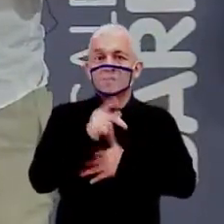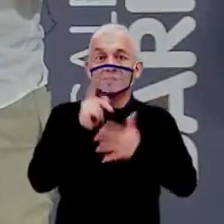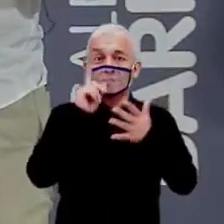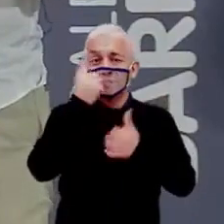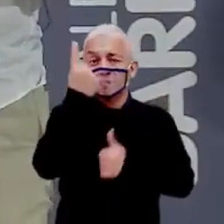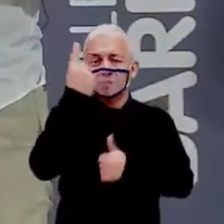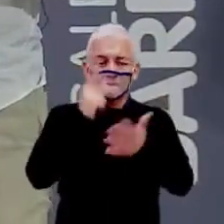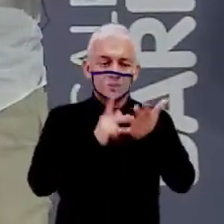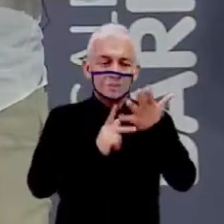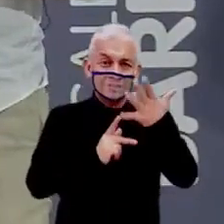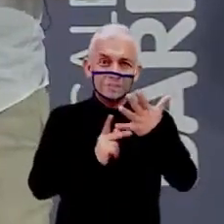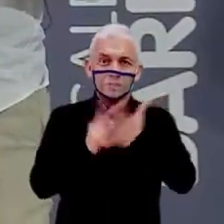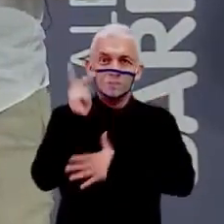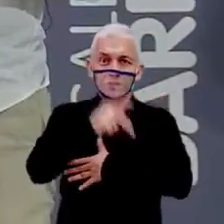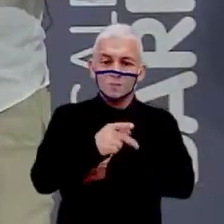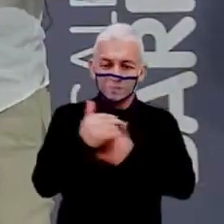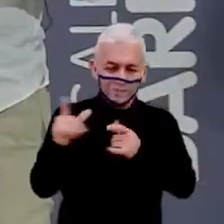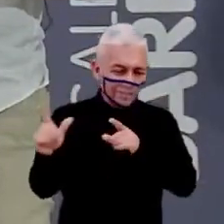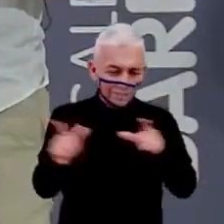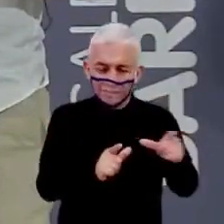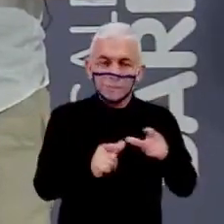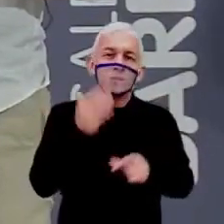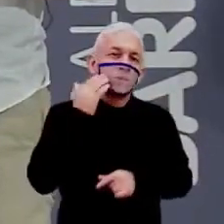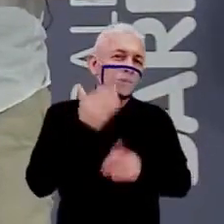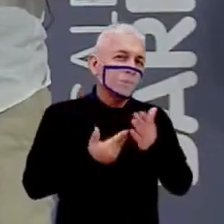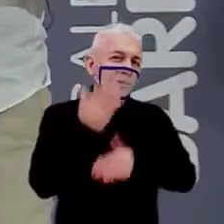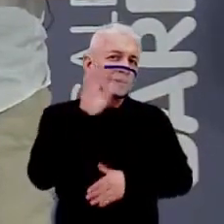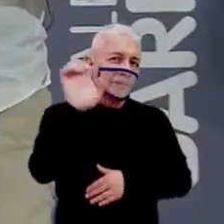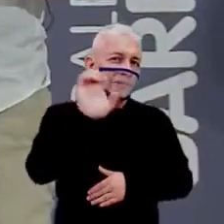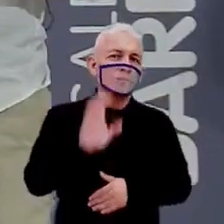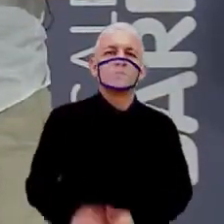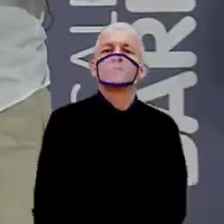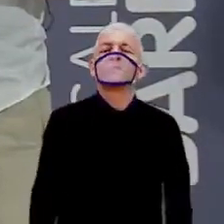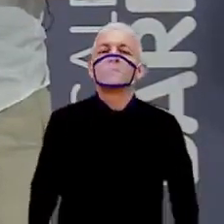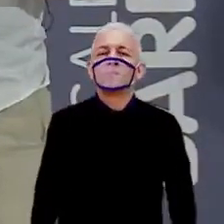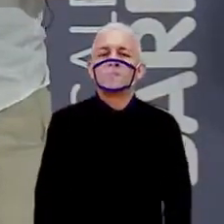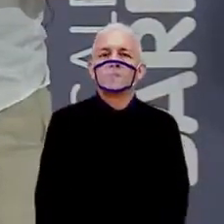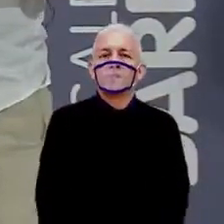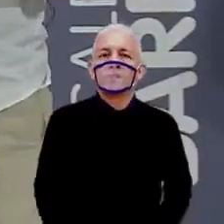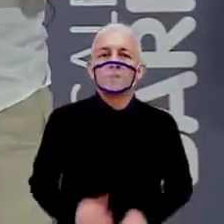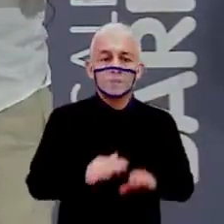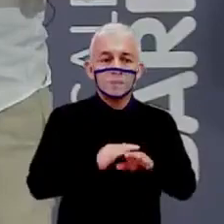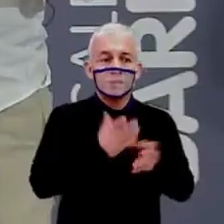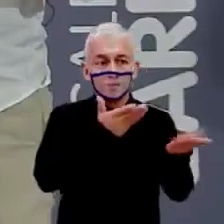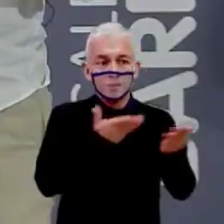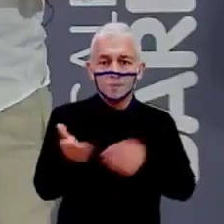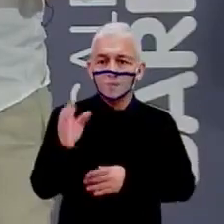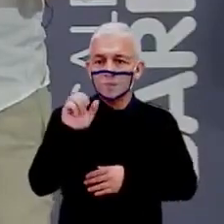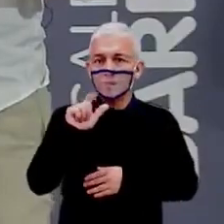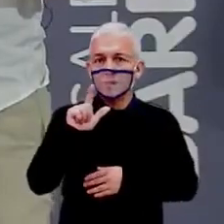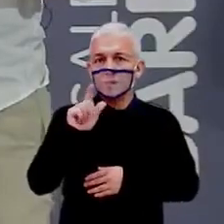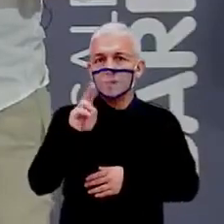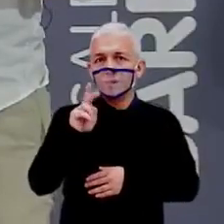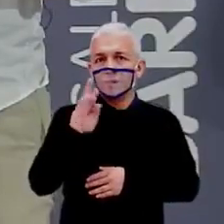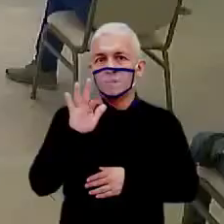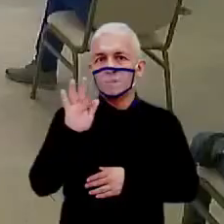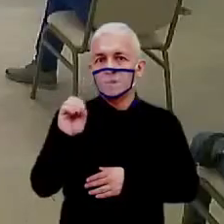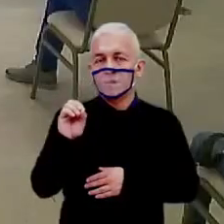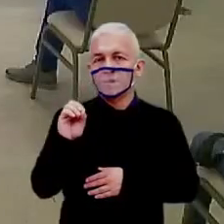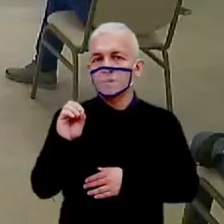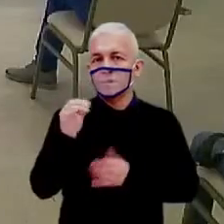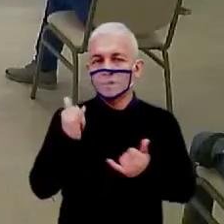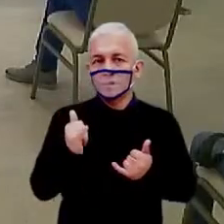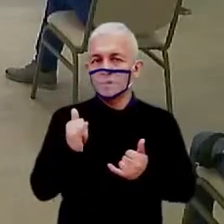primeros 5 que arrancan ya, que están listos para el 2021. Invito a Alberto a que se quede con nosotros porque vamos a cerrar este